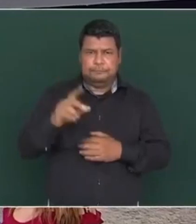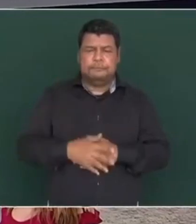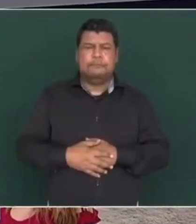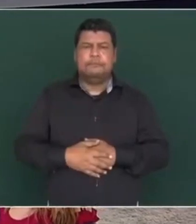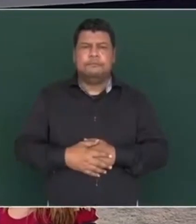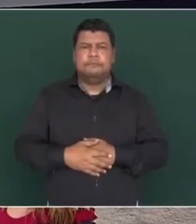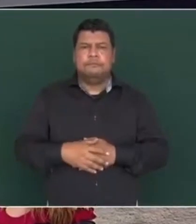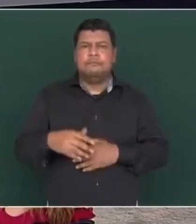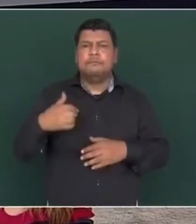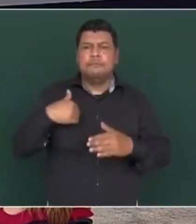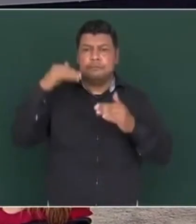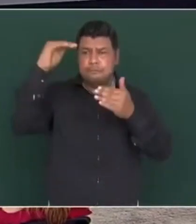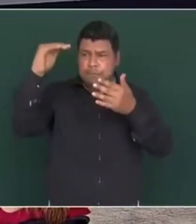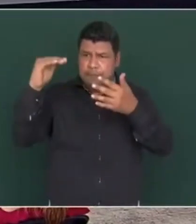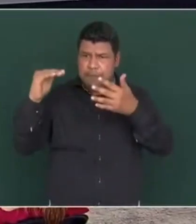estamos en el lugar